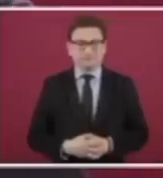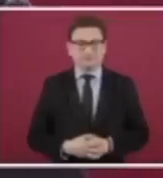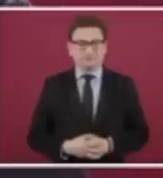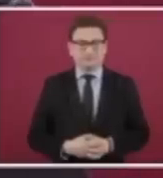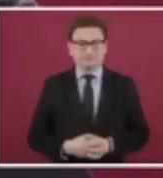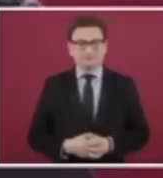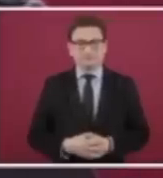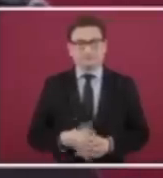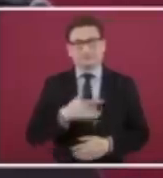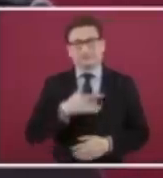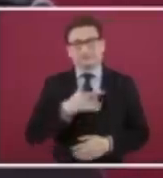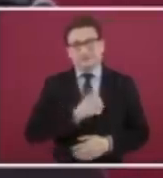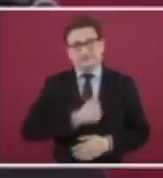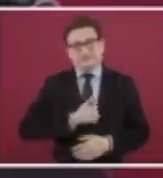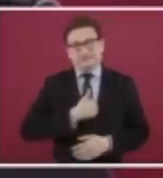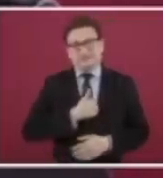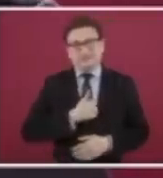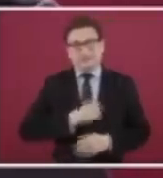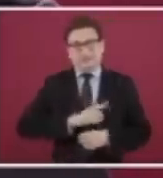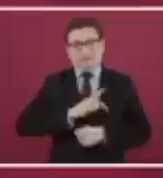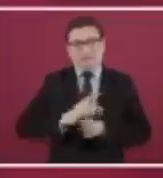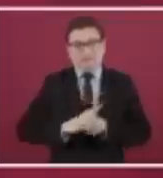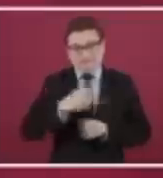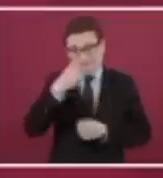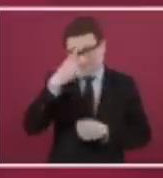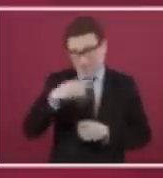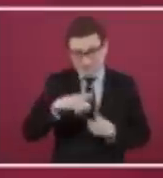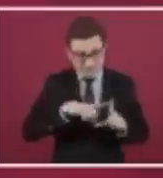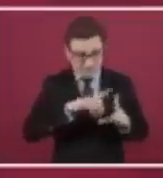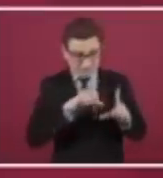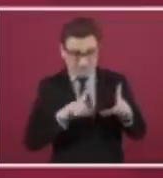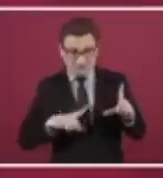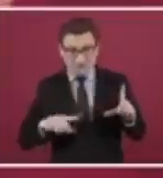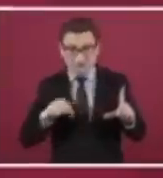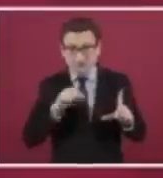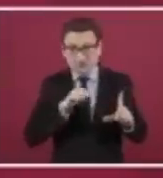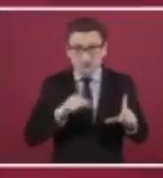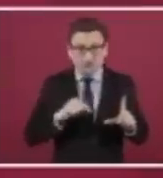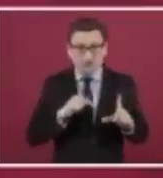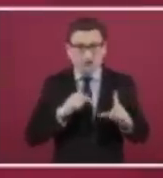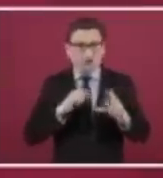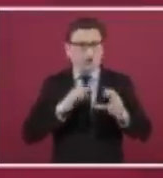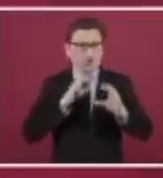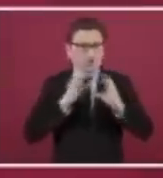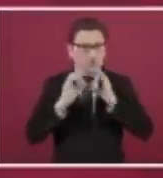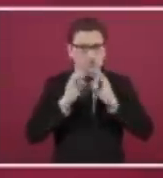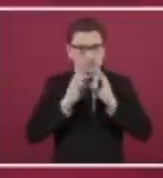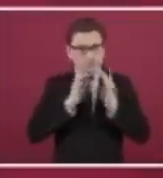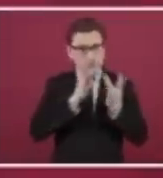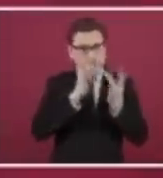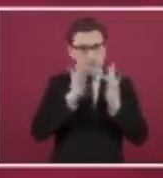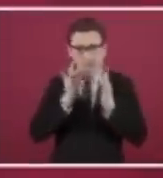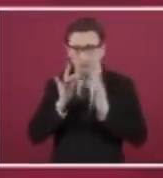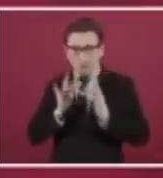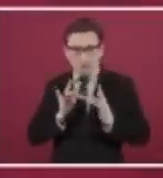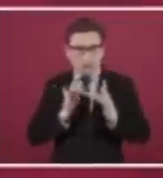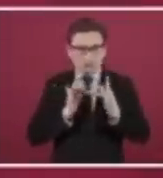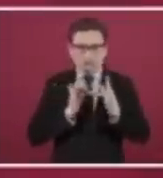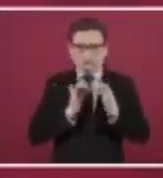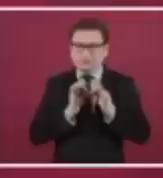nuestro país no tiene la comunicación elemental,